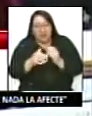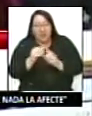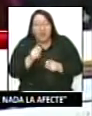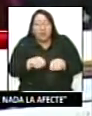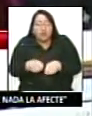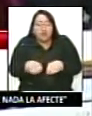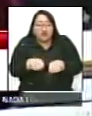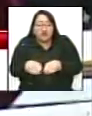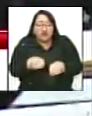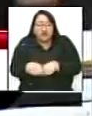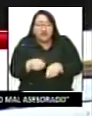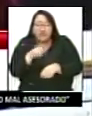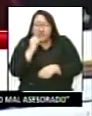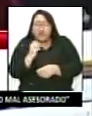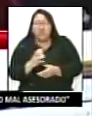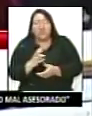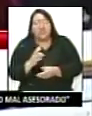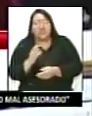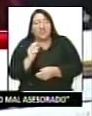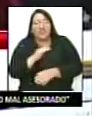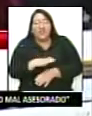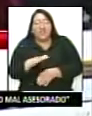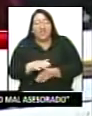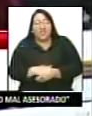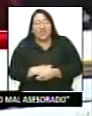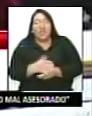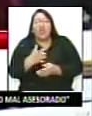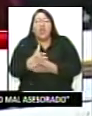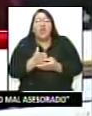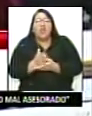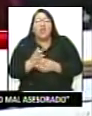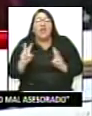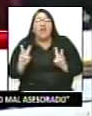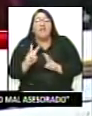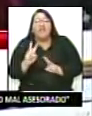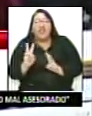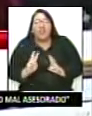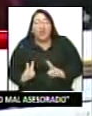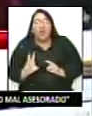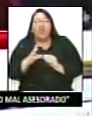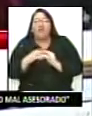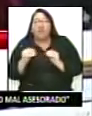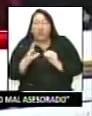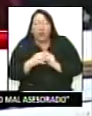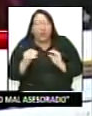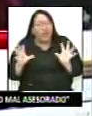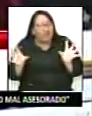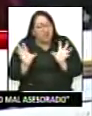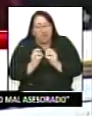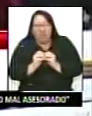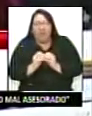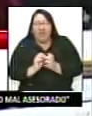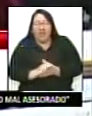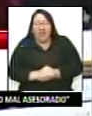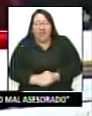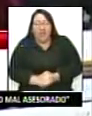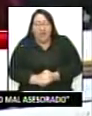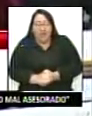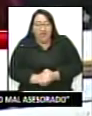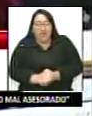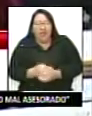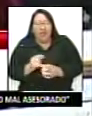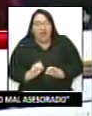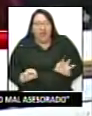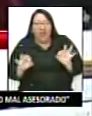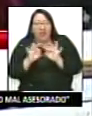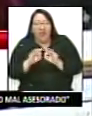cuchillos romos y todo, a hacer corte de verduras, corte de frutas y todo. Entonces, es muy importante